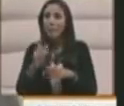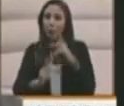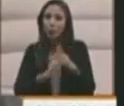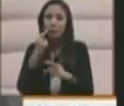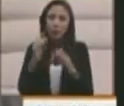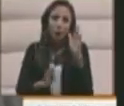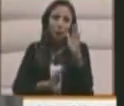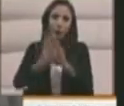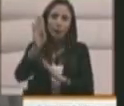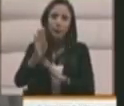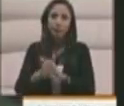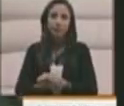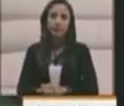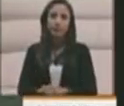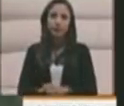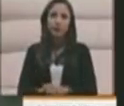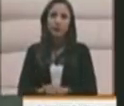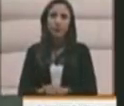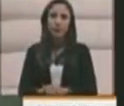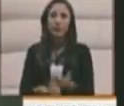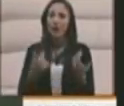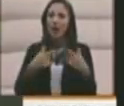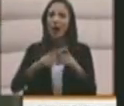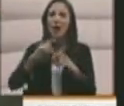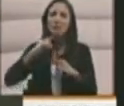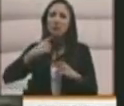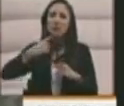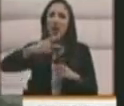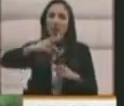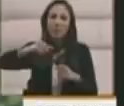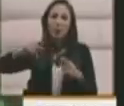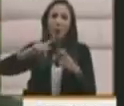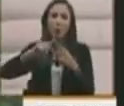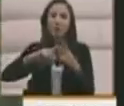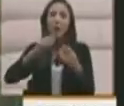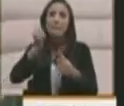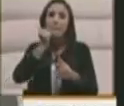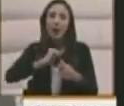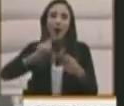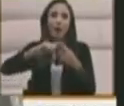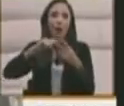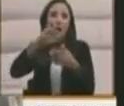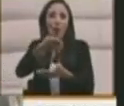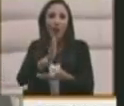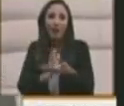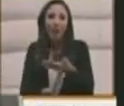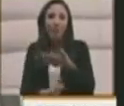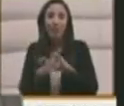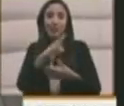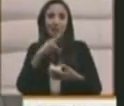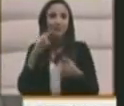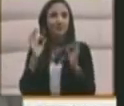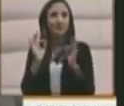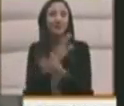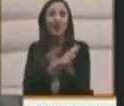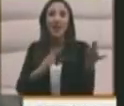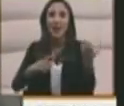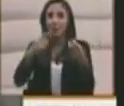Ahorita yo tengo limón, mango, aguacate,